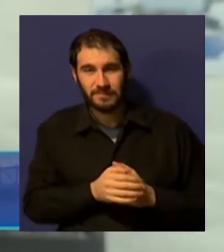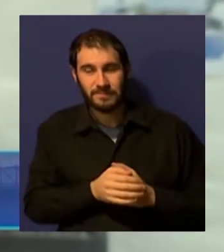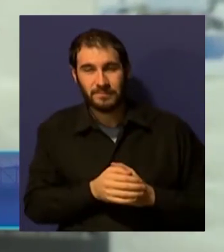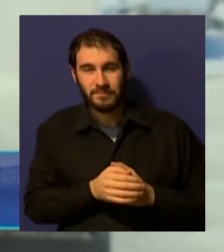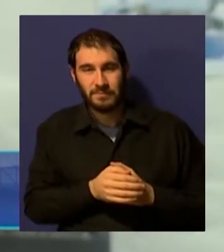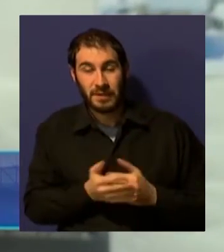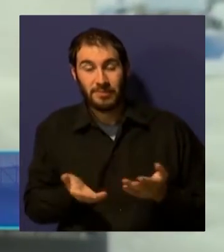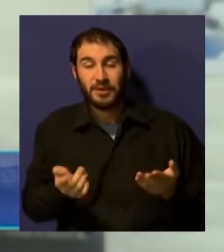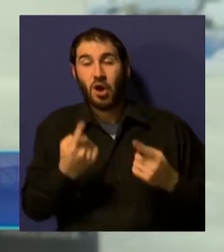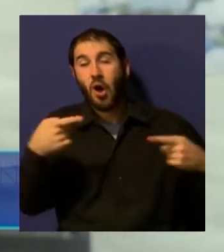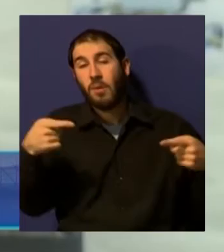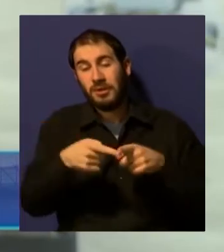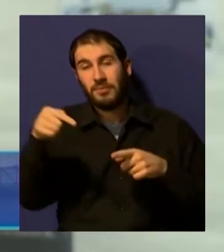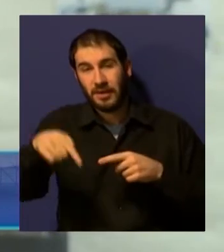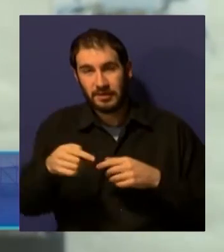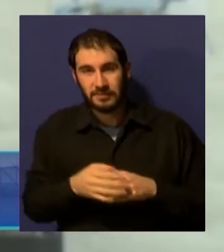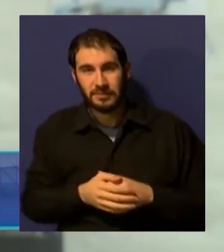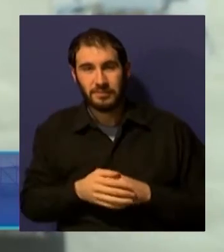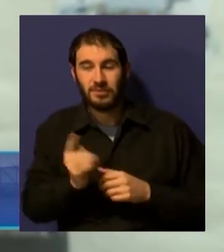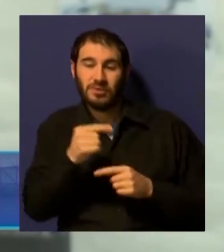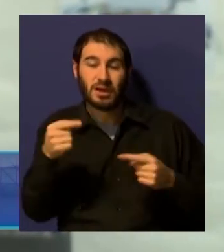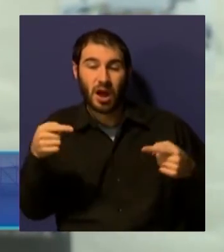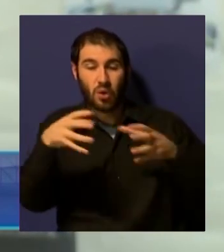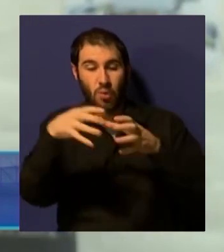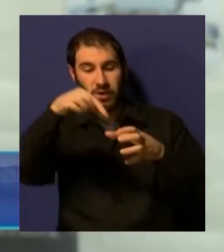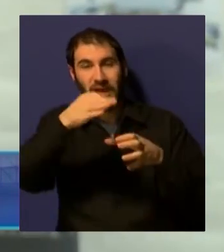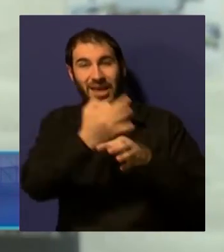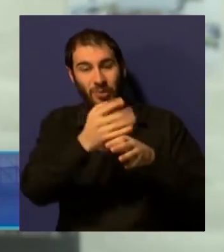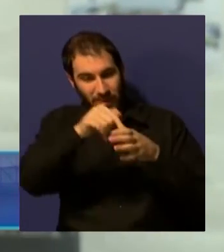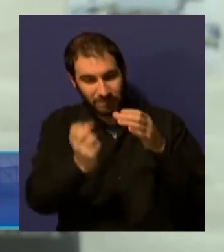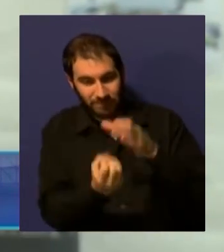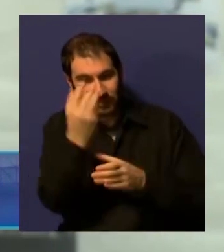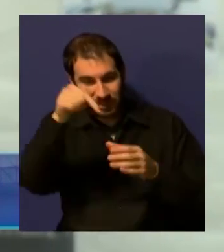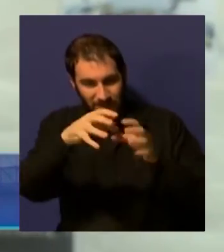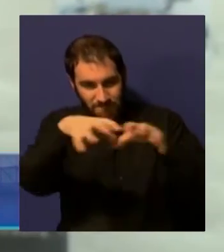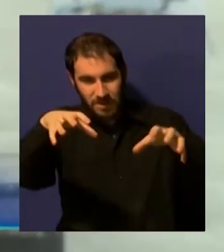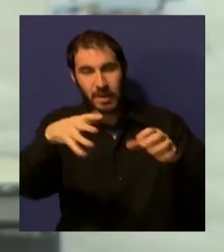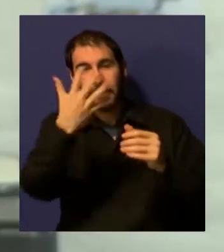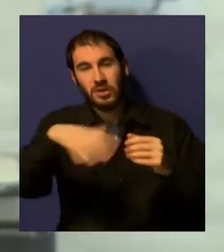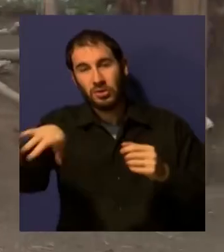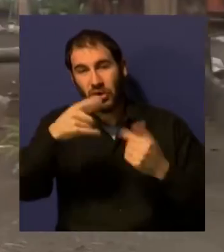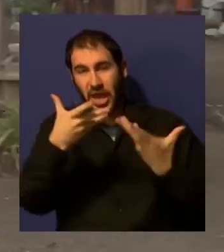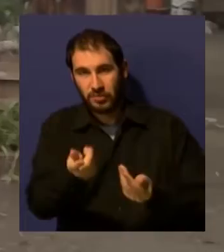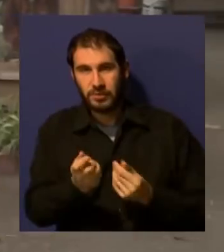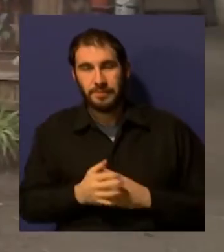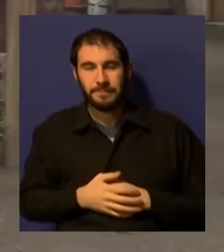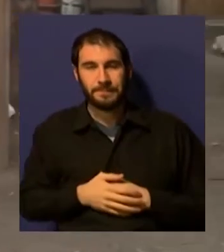entonces, la idea es esa, poder hacer un polo educativo en este lugar para beneficiar a la comunidad.